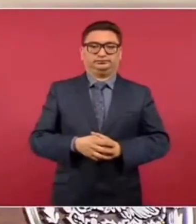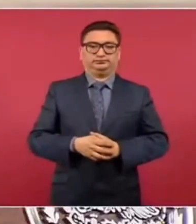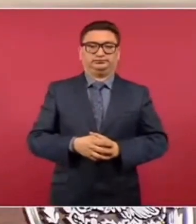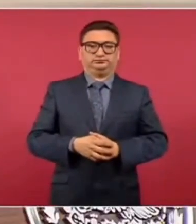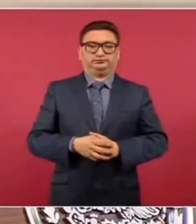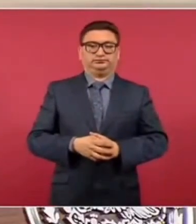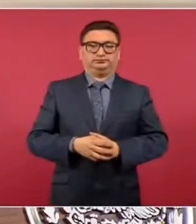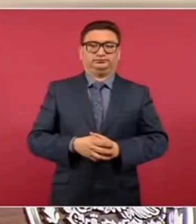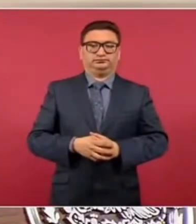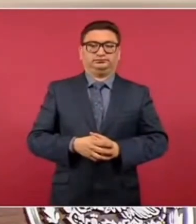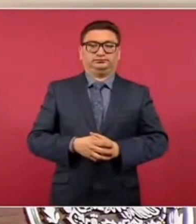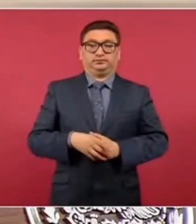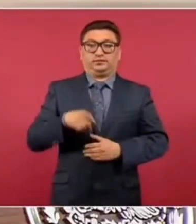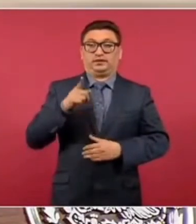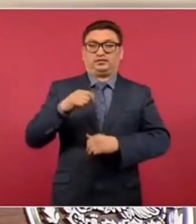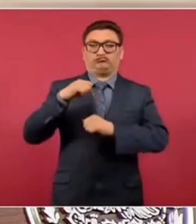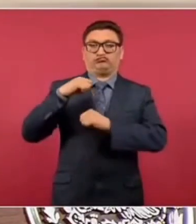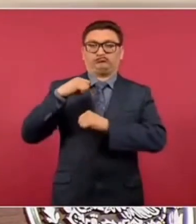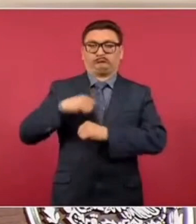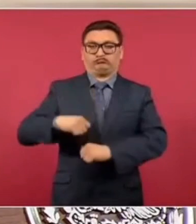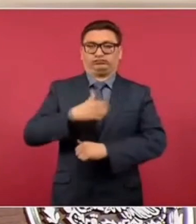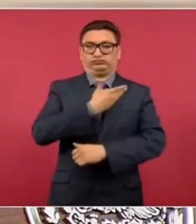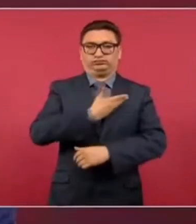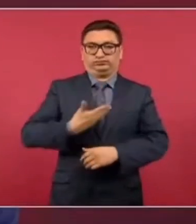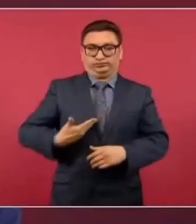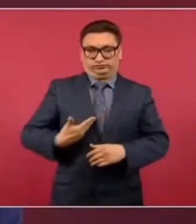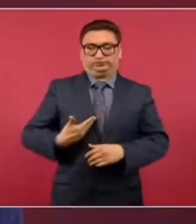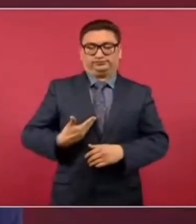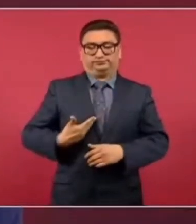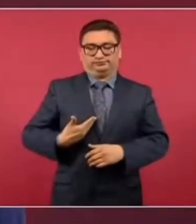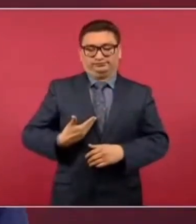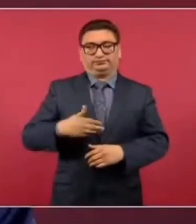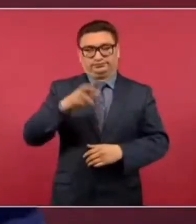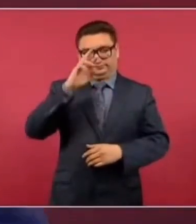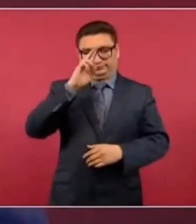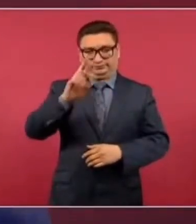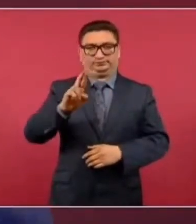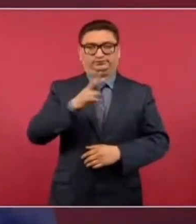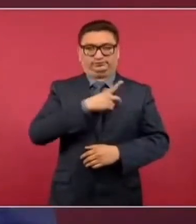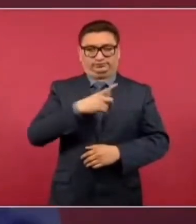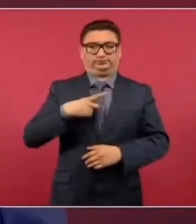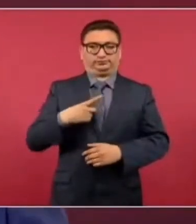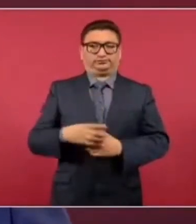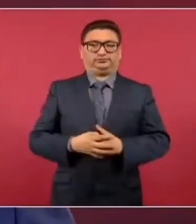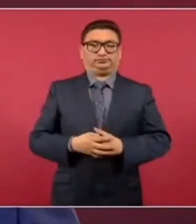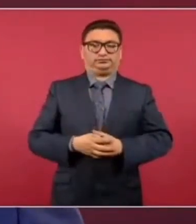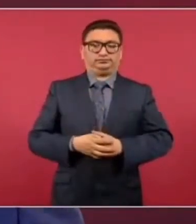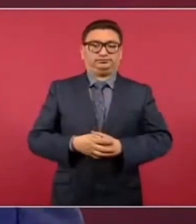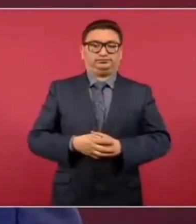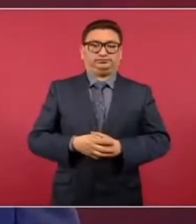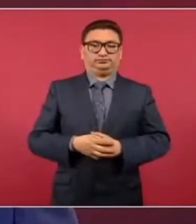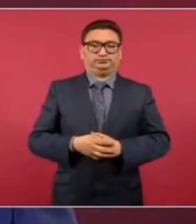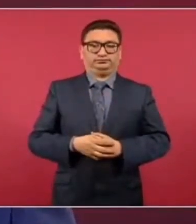a la autoridad que representa a México. Antes